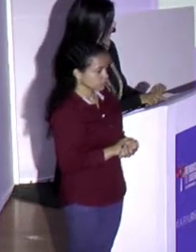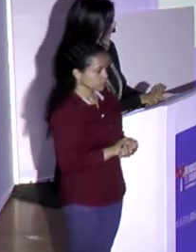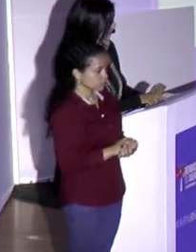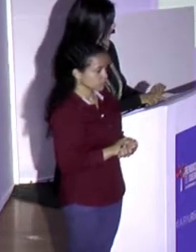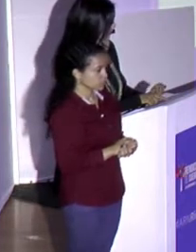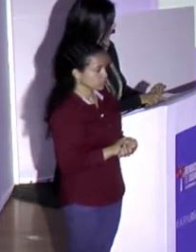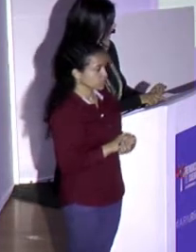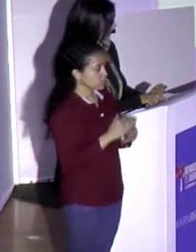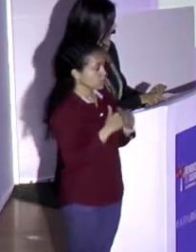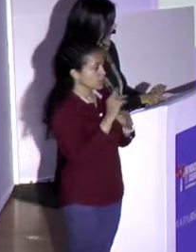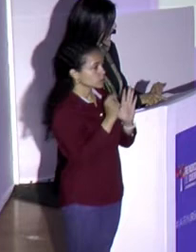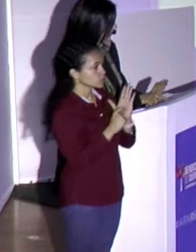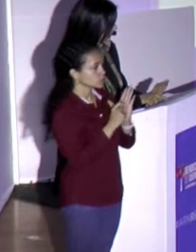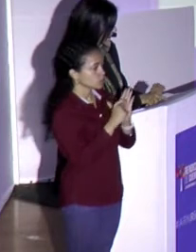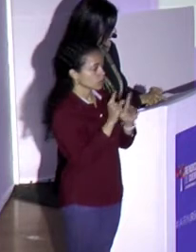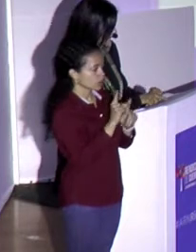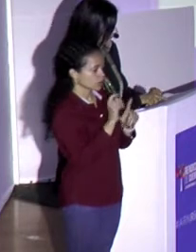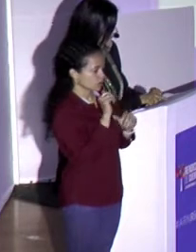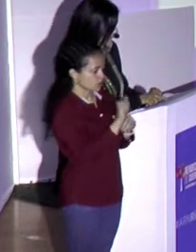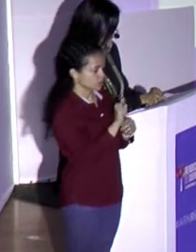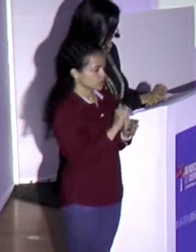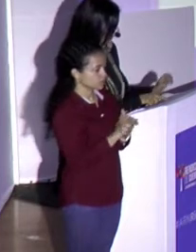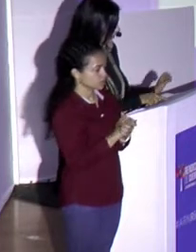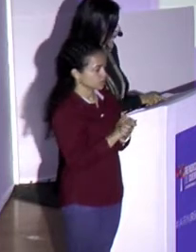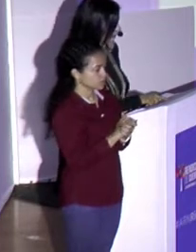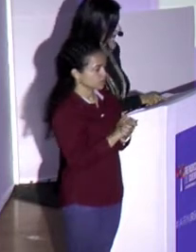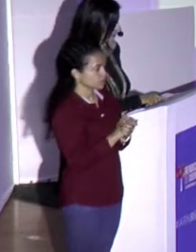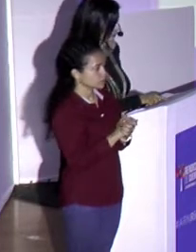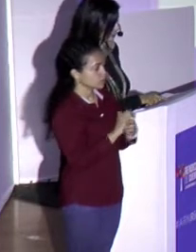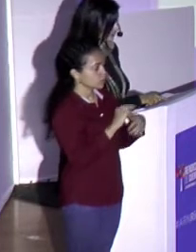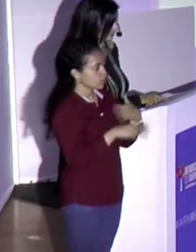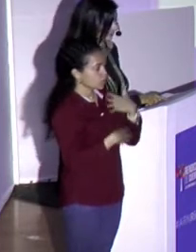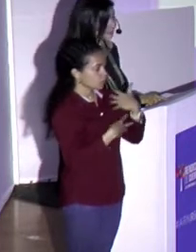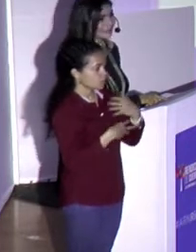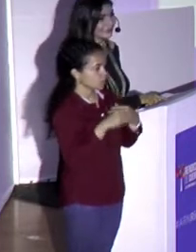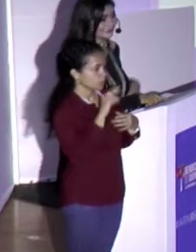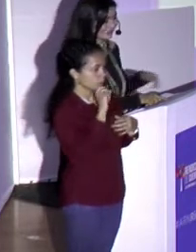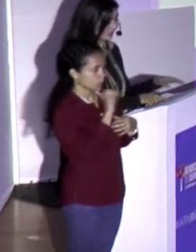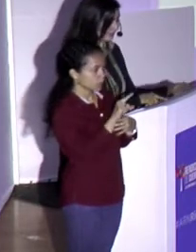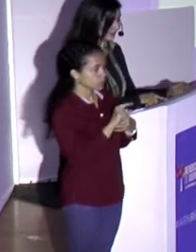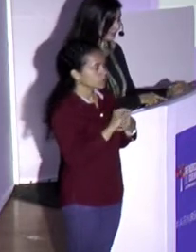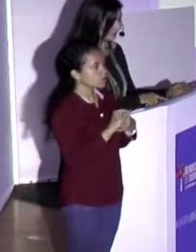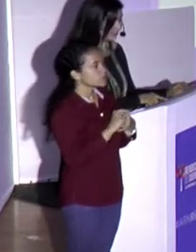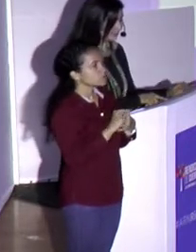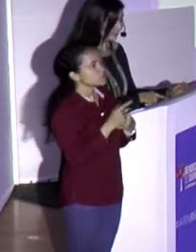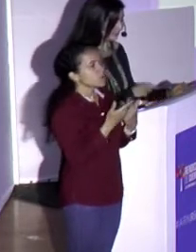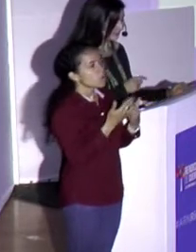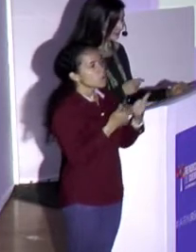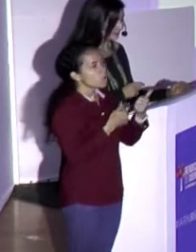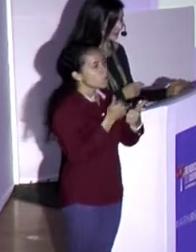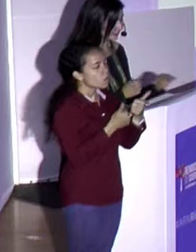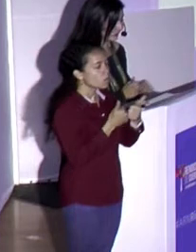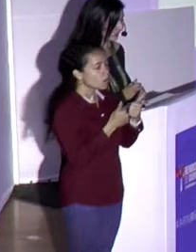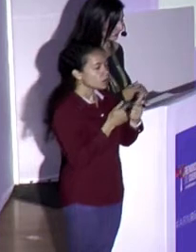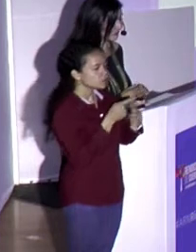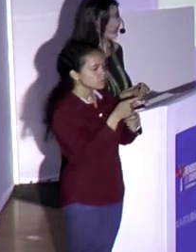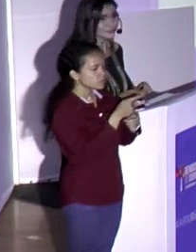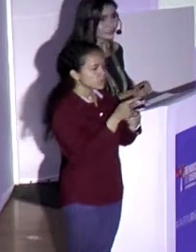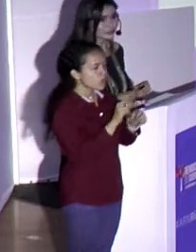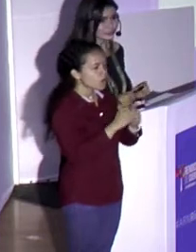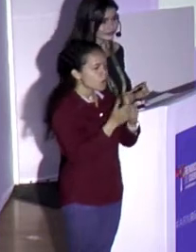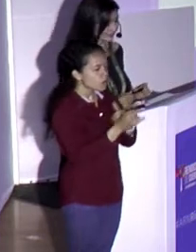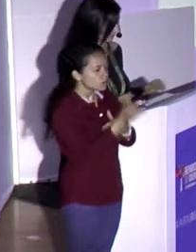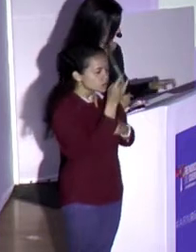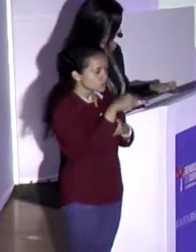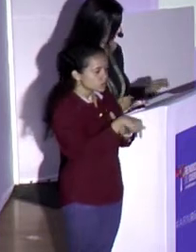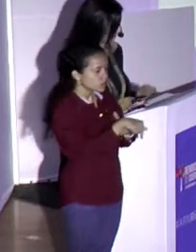La mayor puntuación la tiene la letra A. Octava pregunta. ¿Mediante qué mecanismo se enteró de la realización de